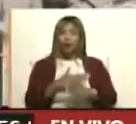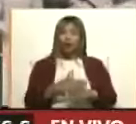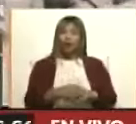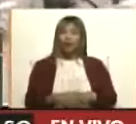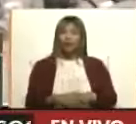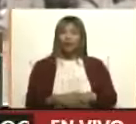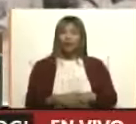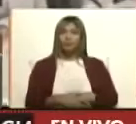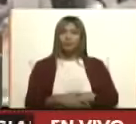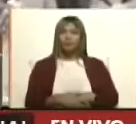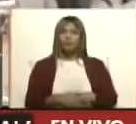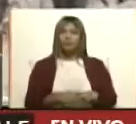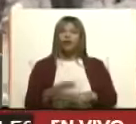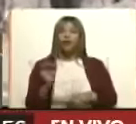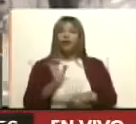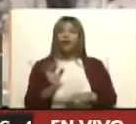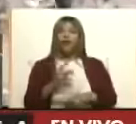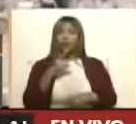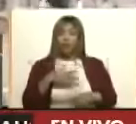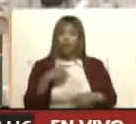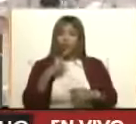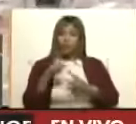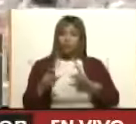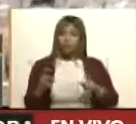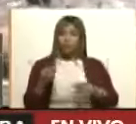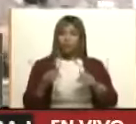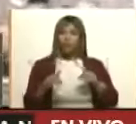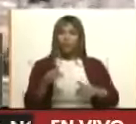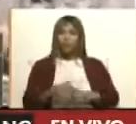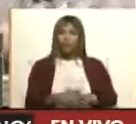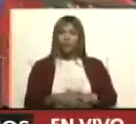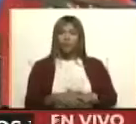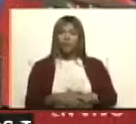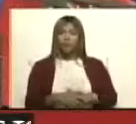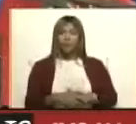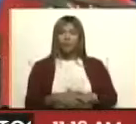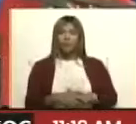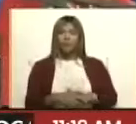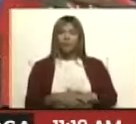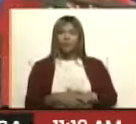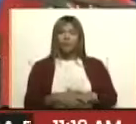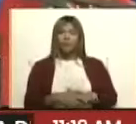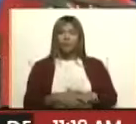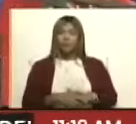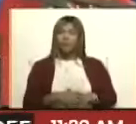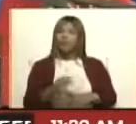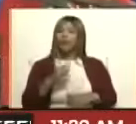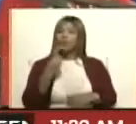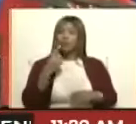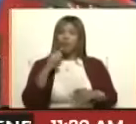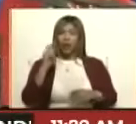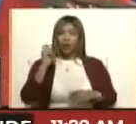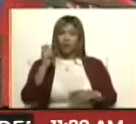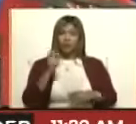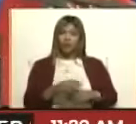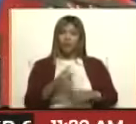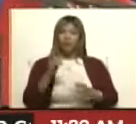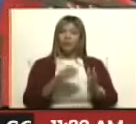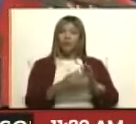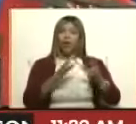tenía absolutamente la posibilidad de consultarle al pueblo. Y nuestra primera constitución, que es